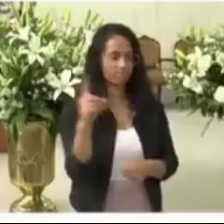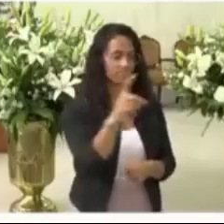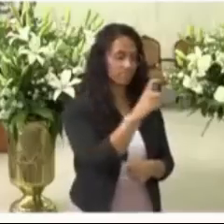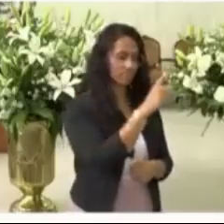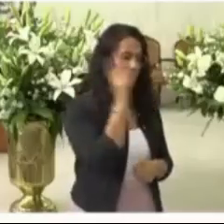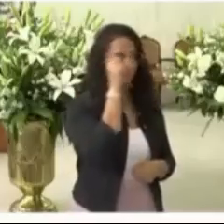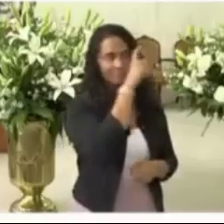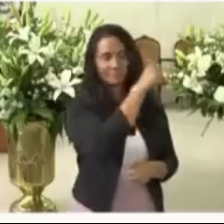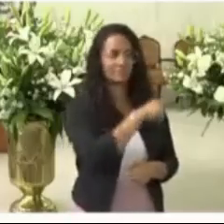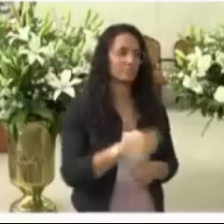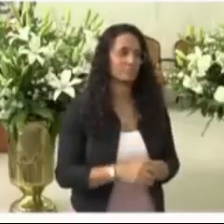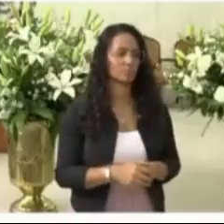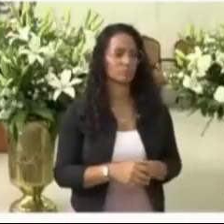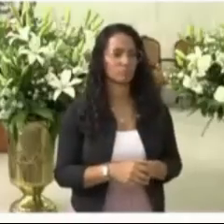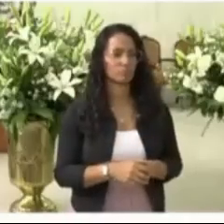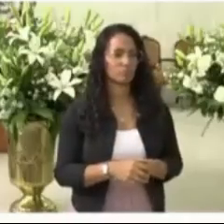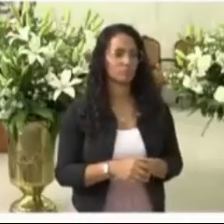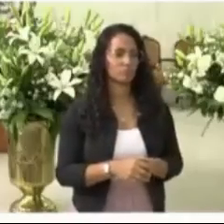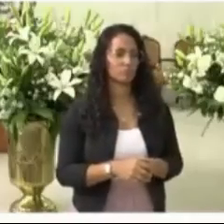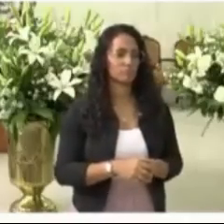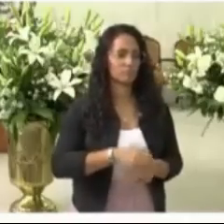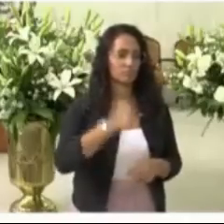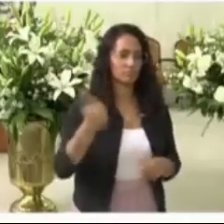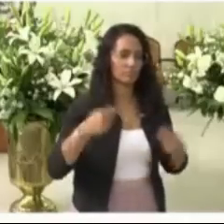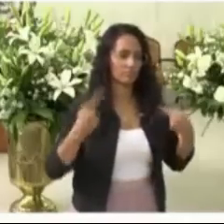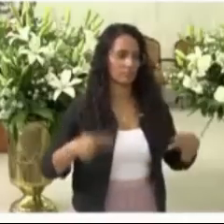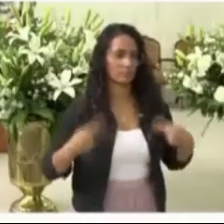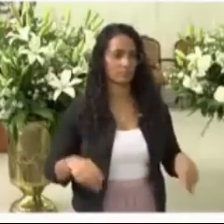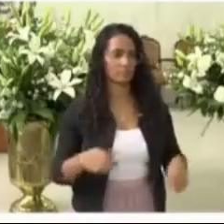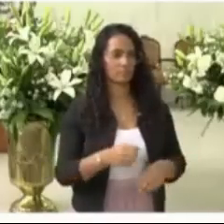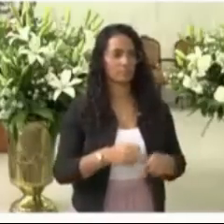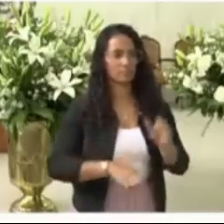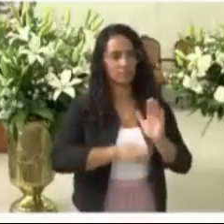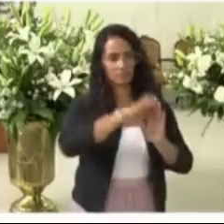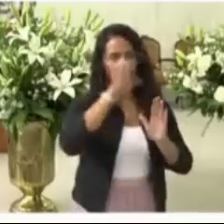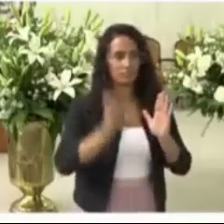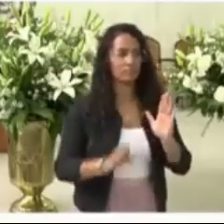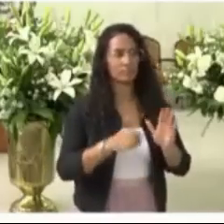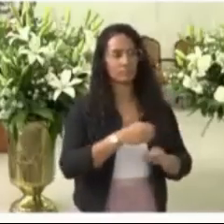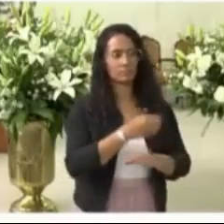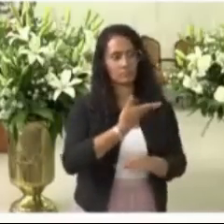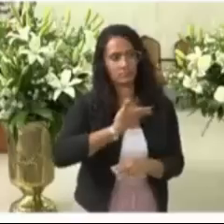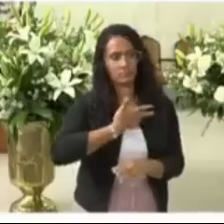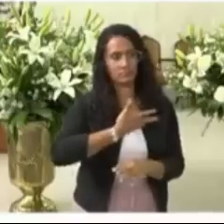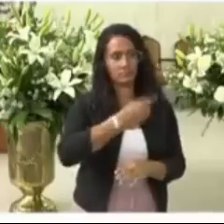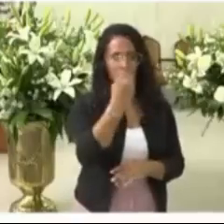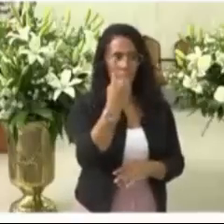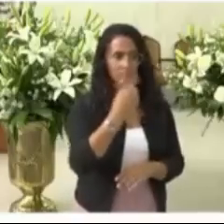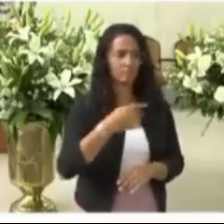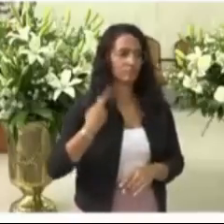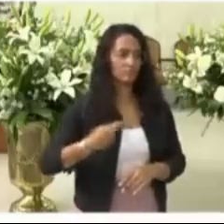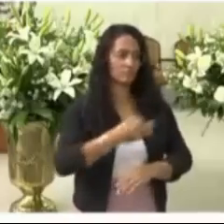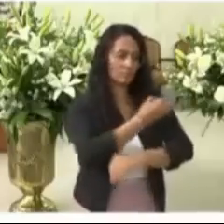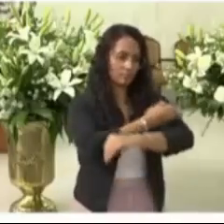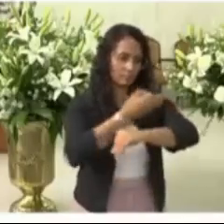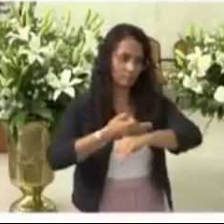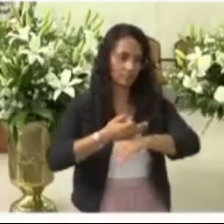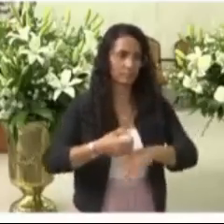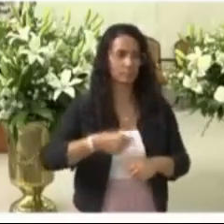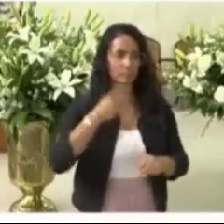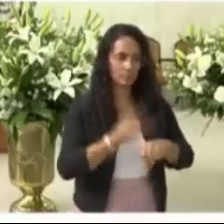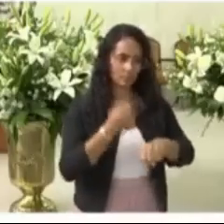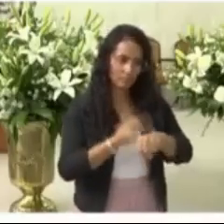O aquellos familiares del enfermo que escuchan de los médicos decir: basta